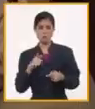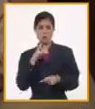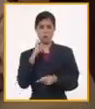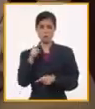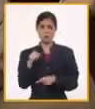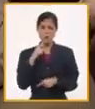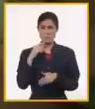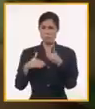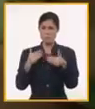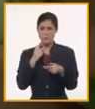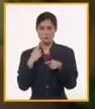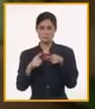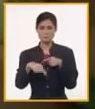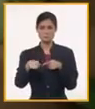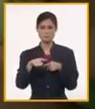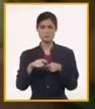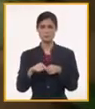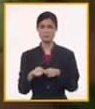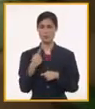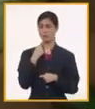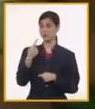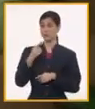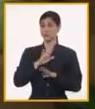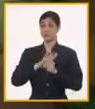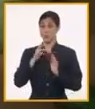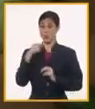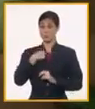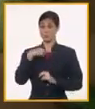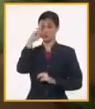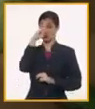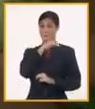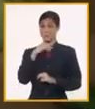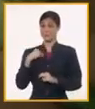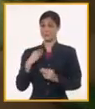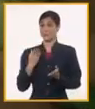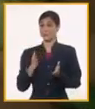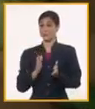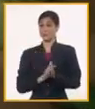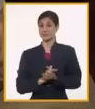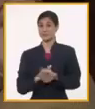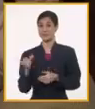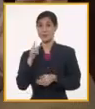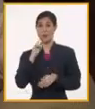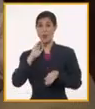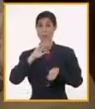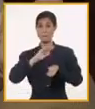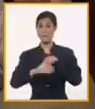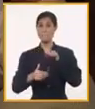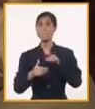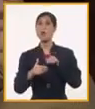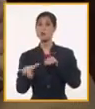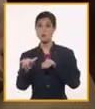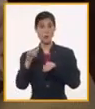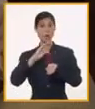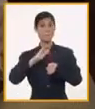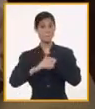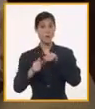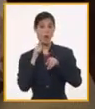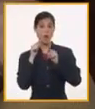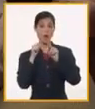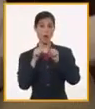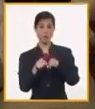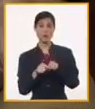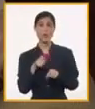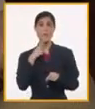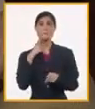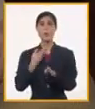a decir que ya yo soy médico, porque empezó a decir que él una vez a mi hermano también lo había llevado para ahí, porque ahí en Infante, en una manifestación que